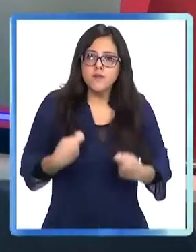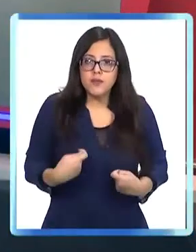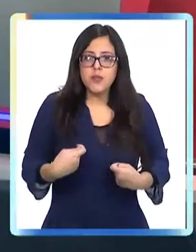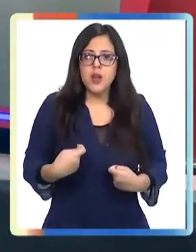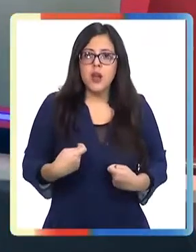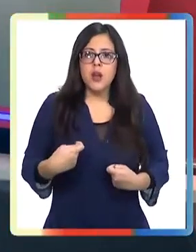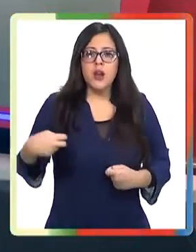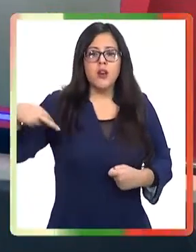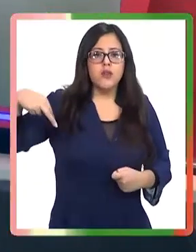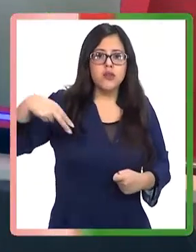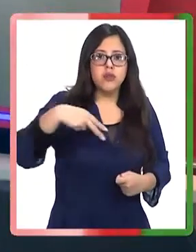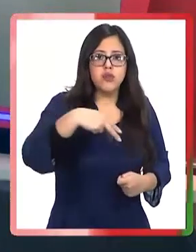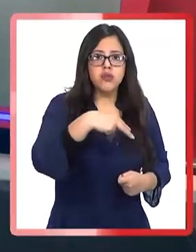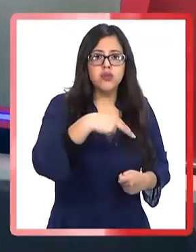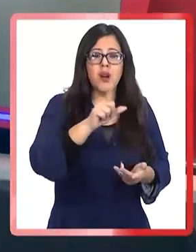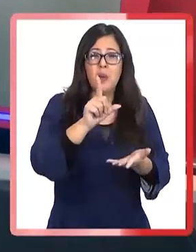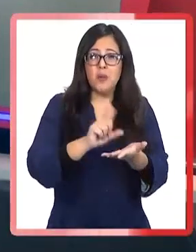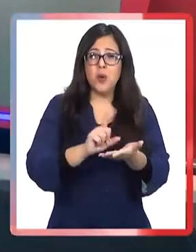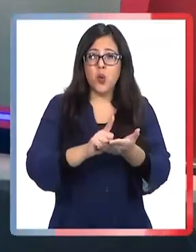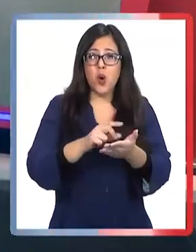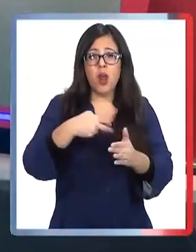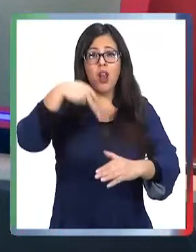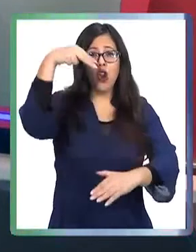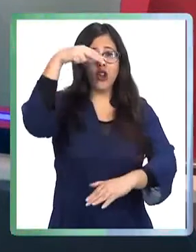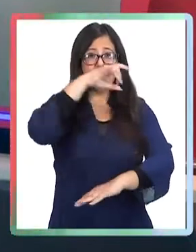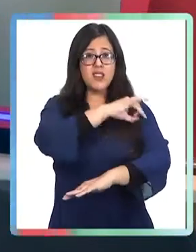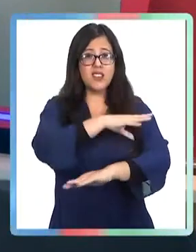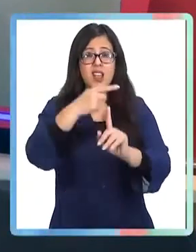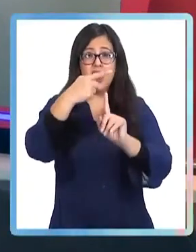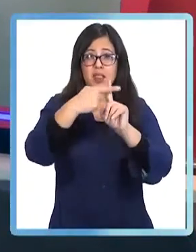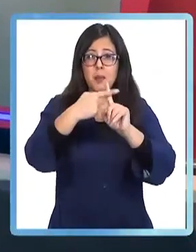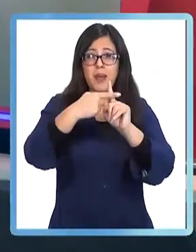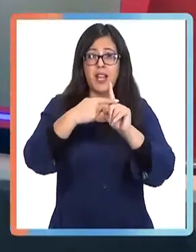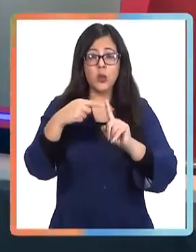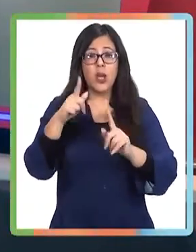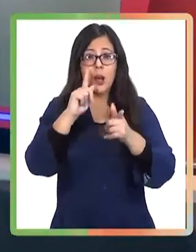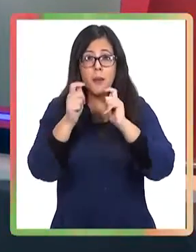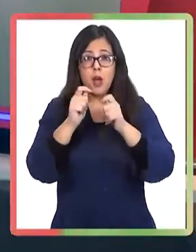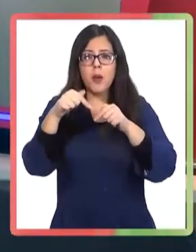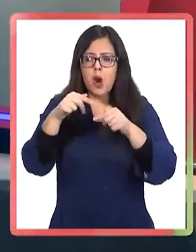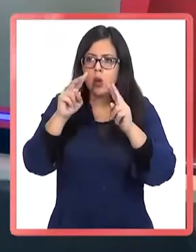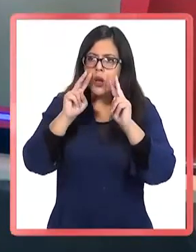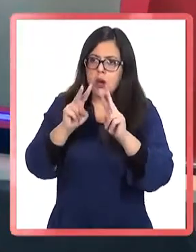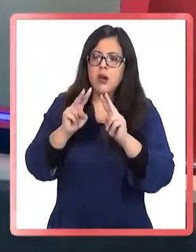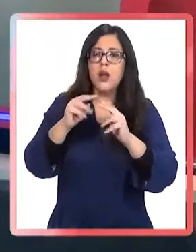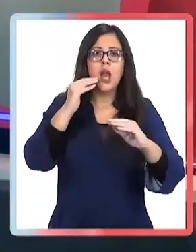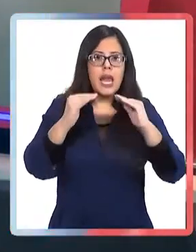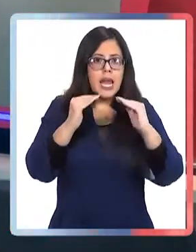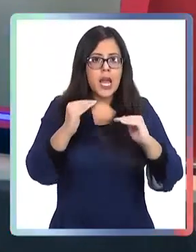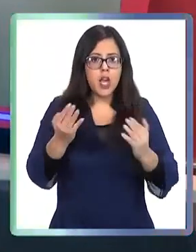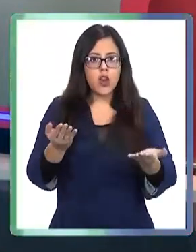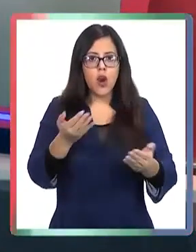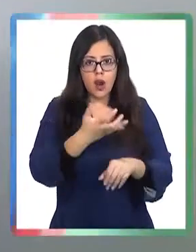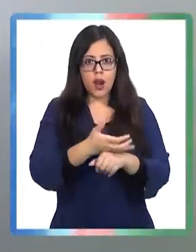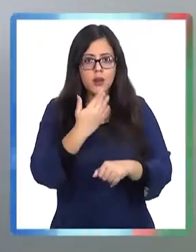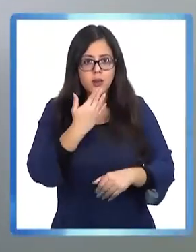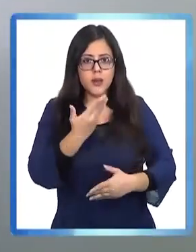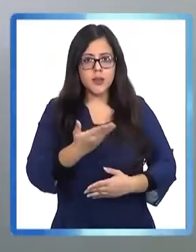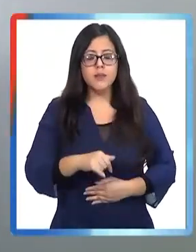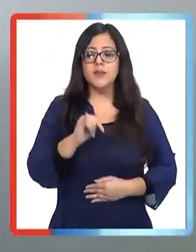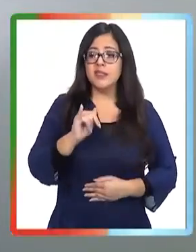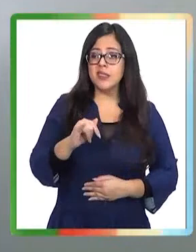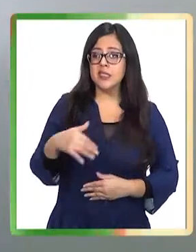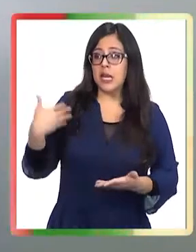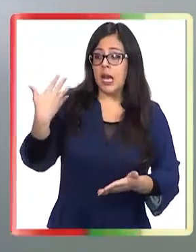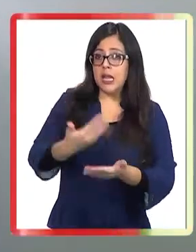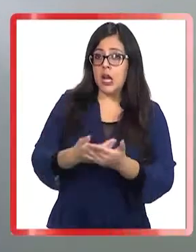yo decía, por esta frontera tan porosa que tiene el norte de Chile con temperaturas extremas, pero ahora usted nos habla de niños y niñas incluso.